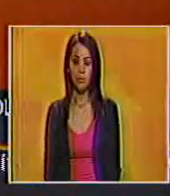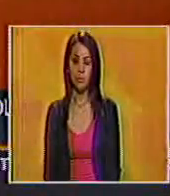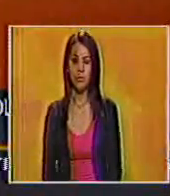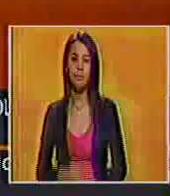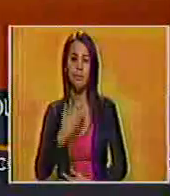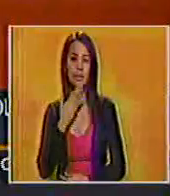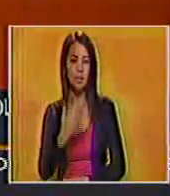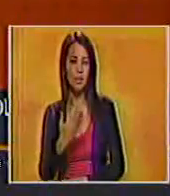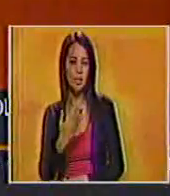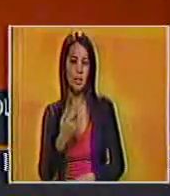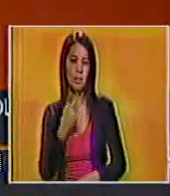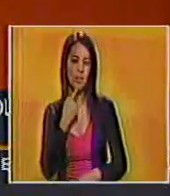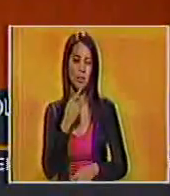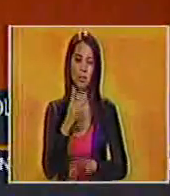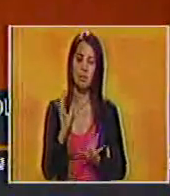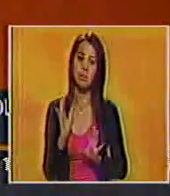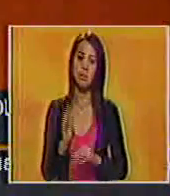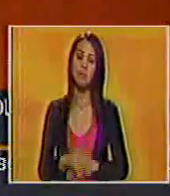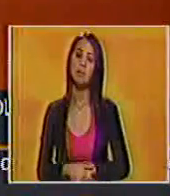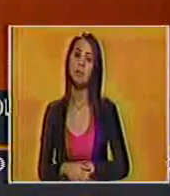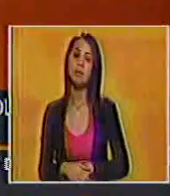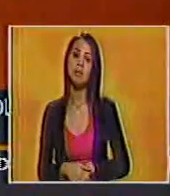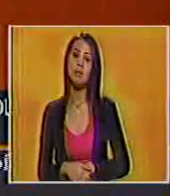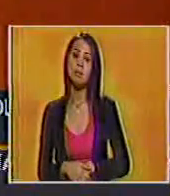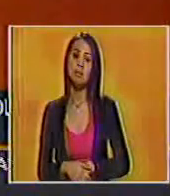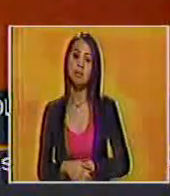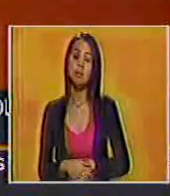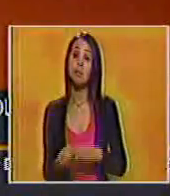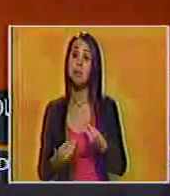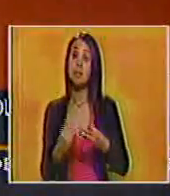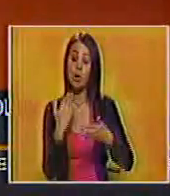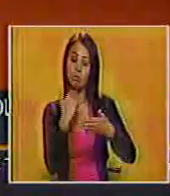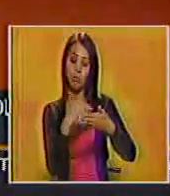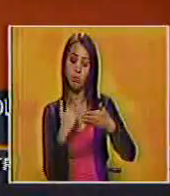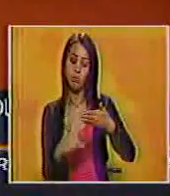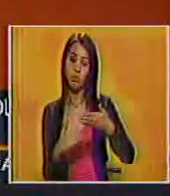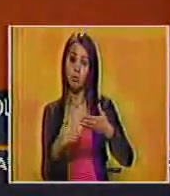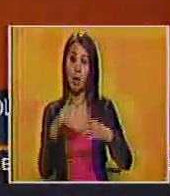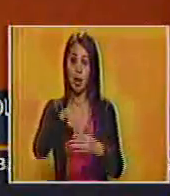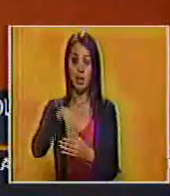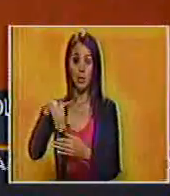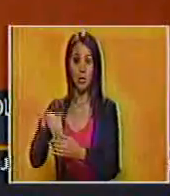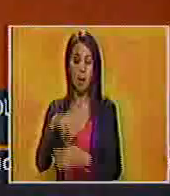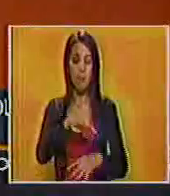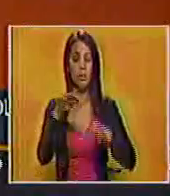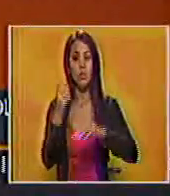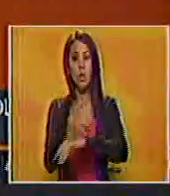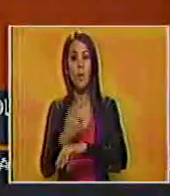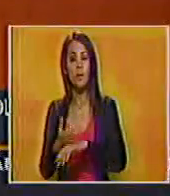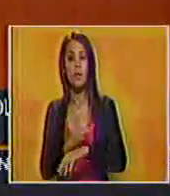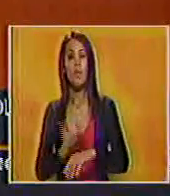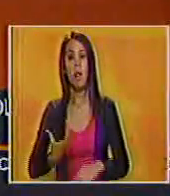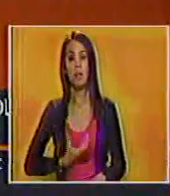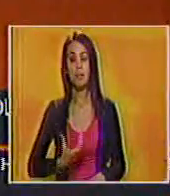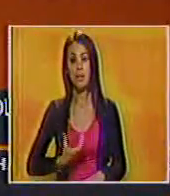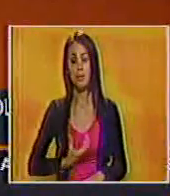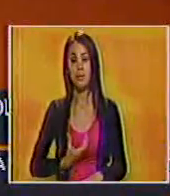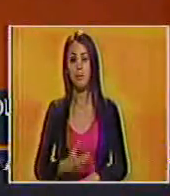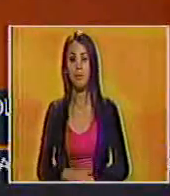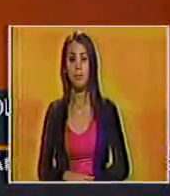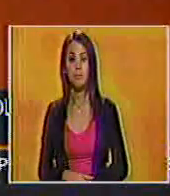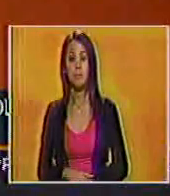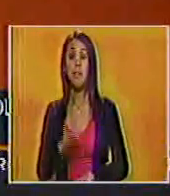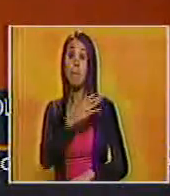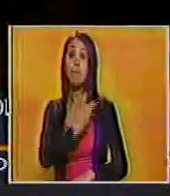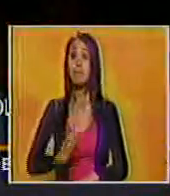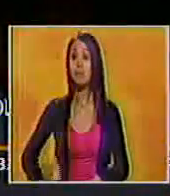Exigían y señalaban que se aplicara el cronograma electoral para elección de gobernadores, de alcaldes y